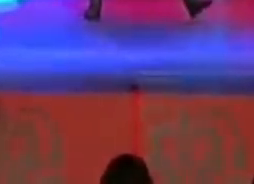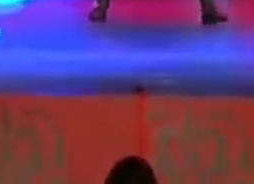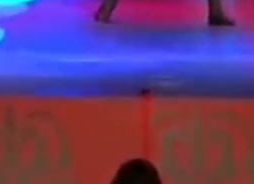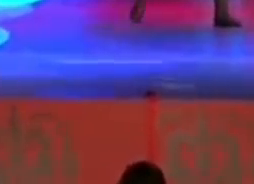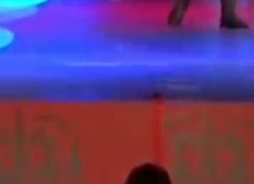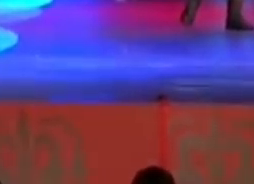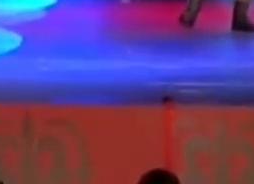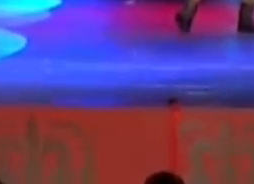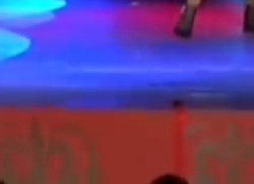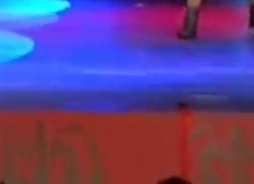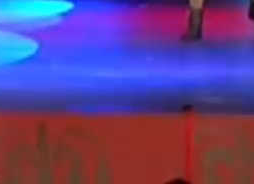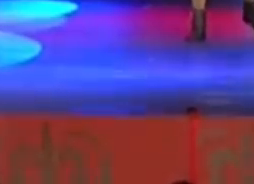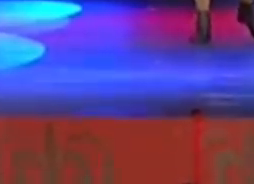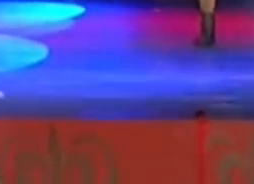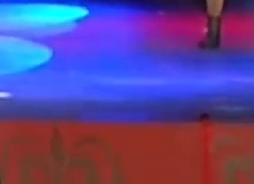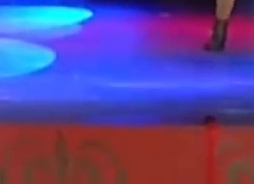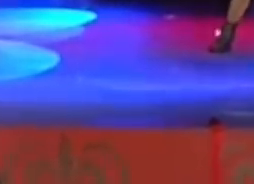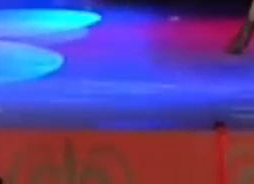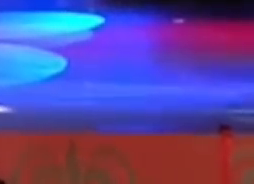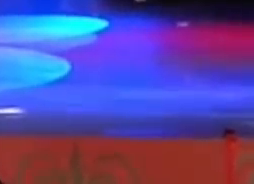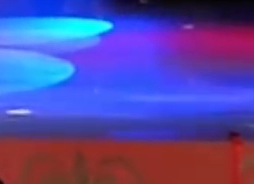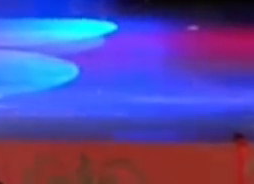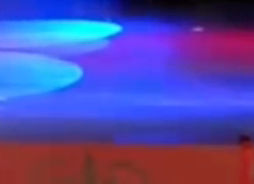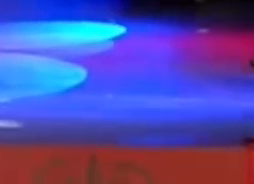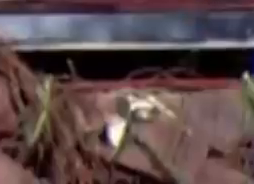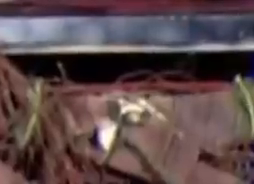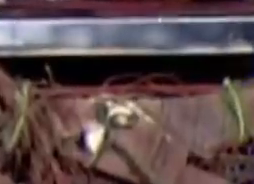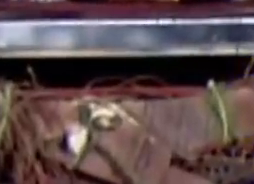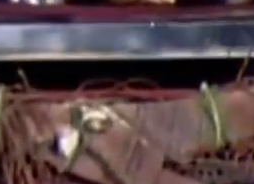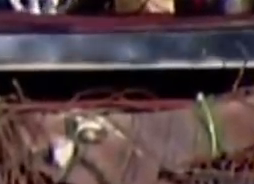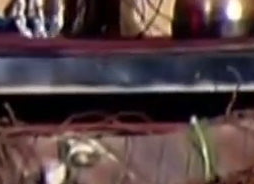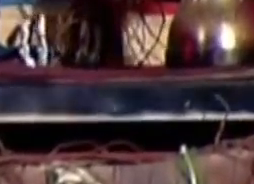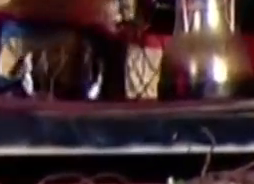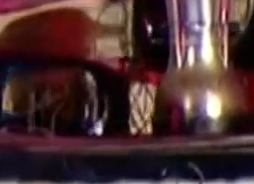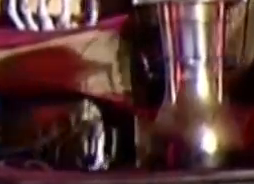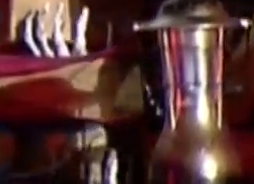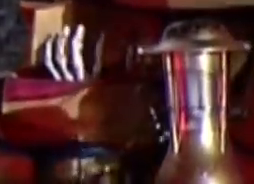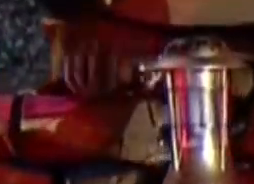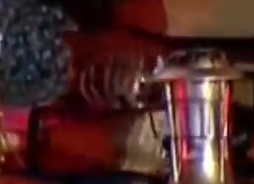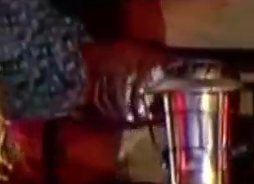Thank you.